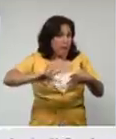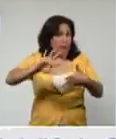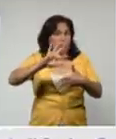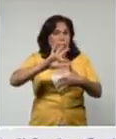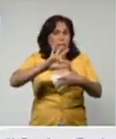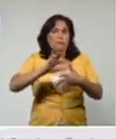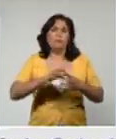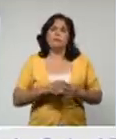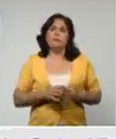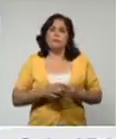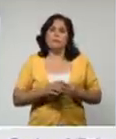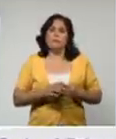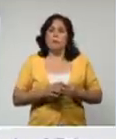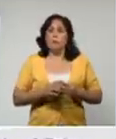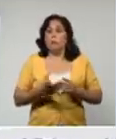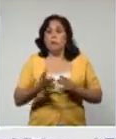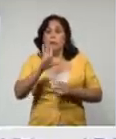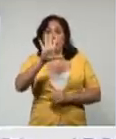reporta el